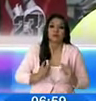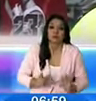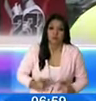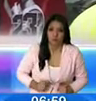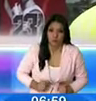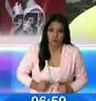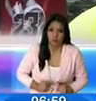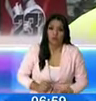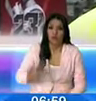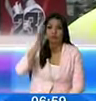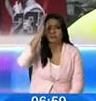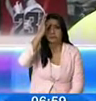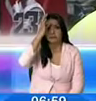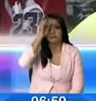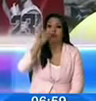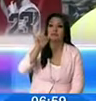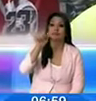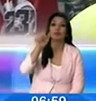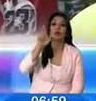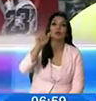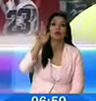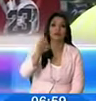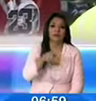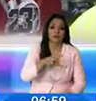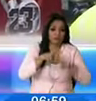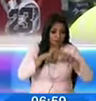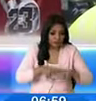es hasta el hospital de Yaruquí, para verificar